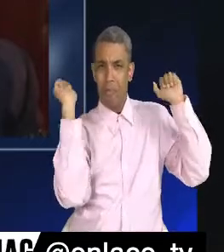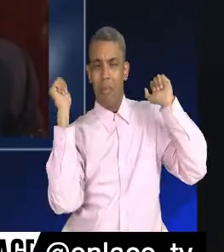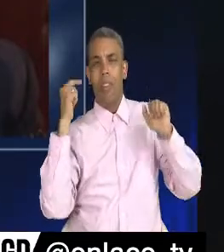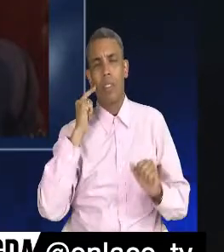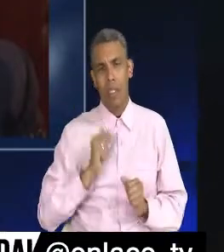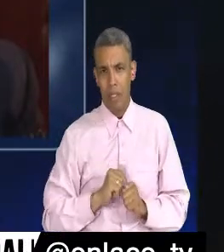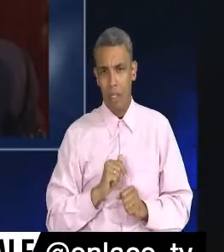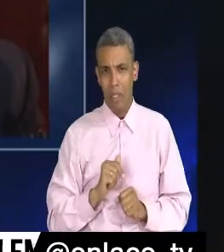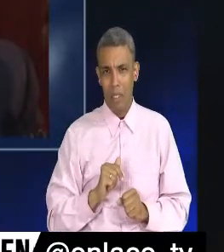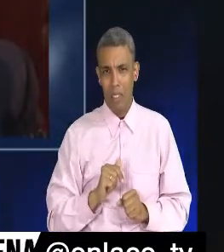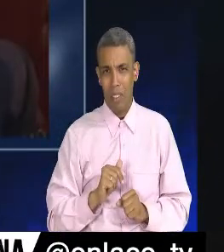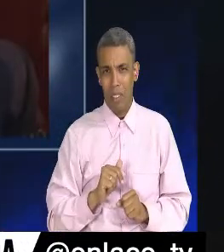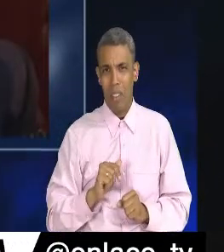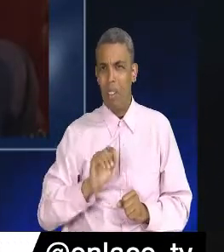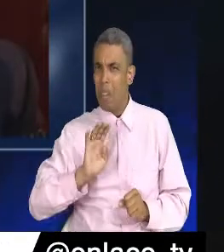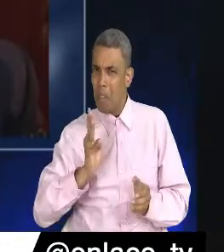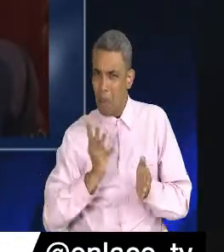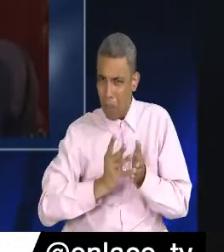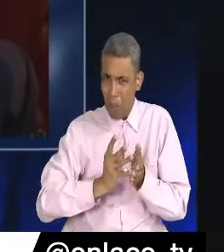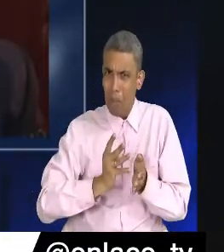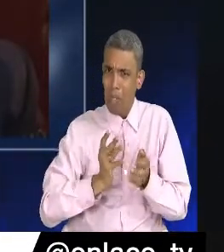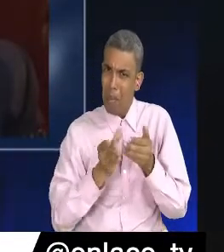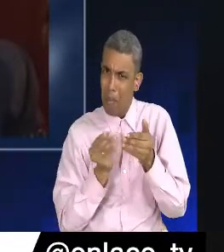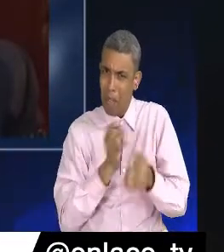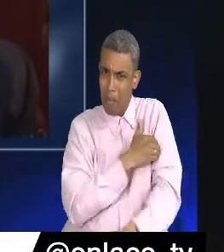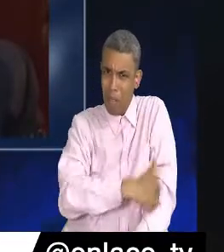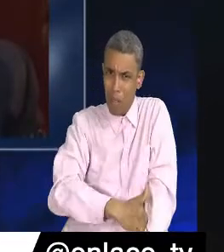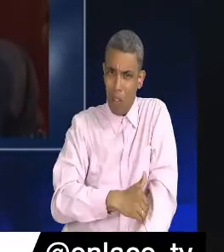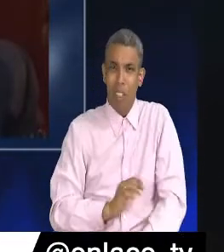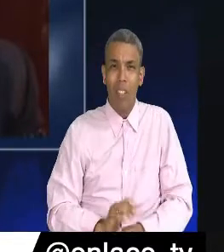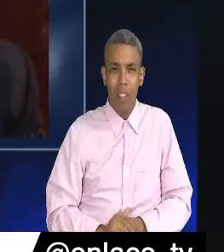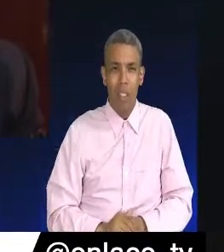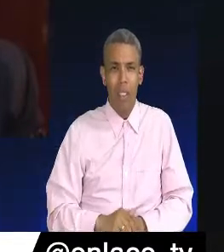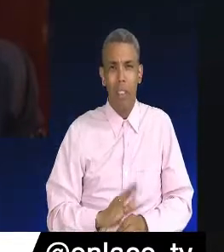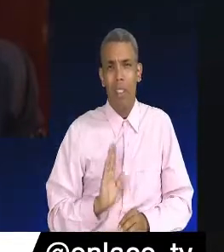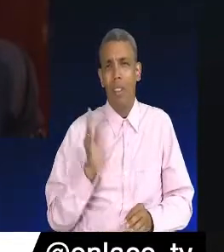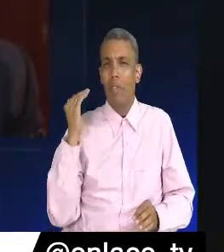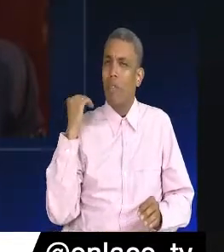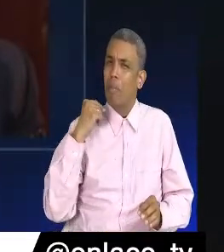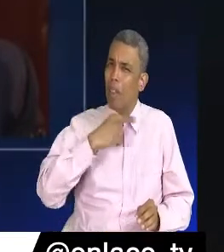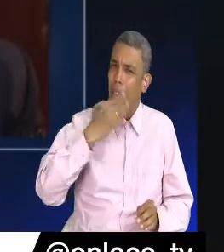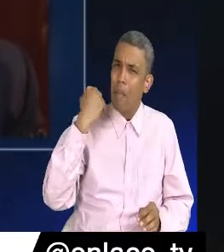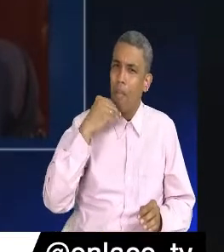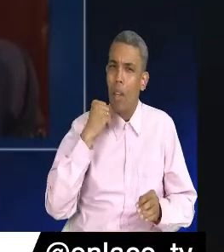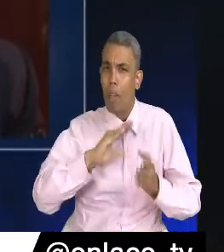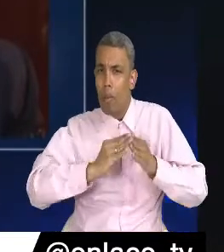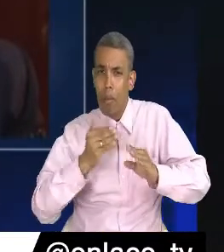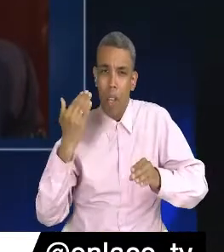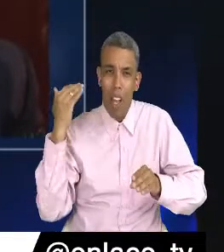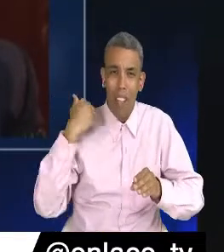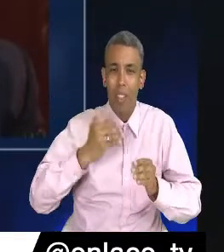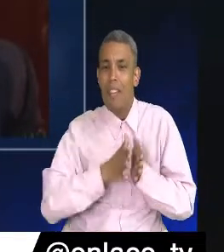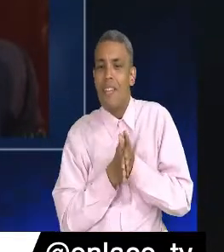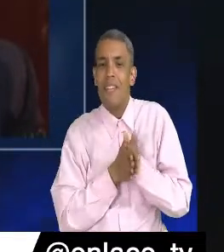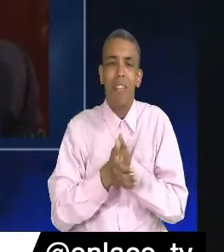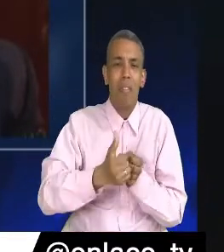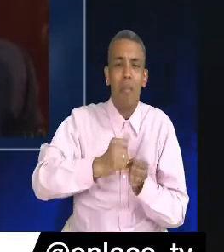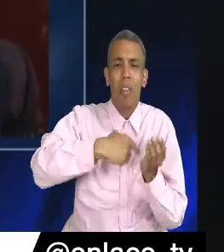6.000 millones de dólares, que dejó endeudados y en el aire a muchos restauranteros en Barranca, hoteleros,